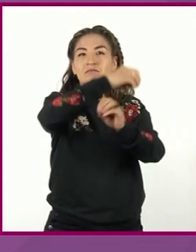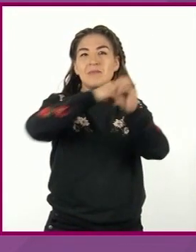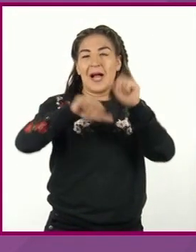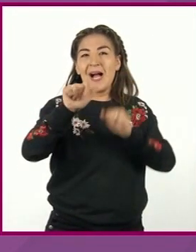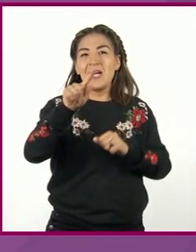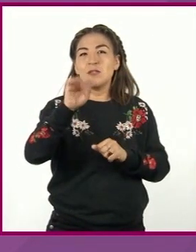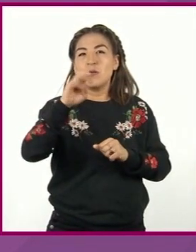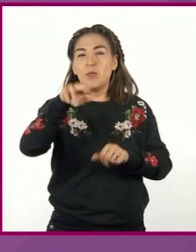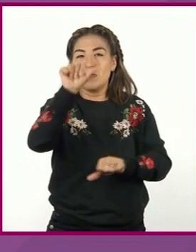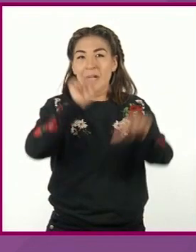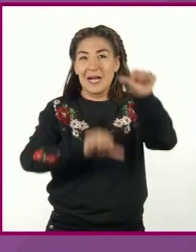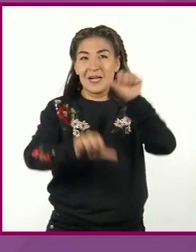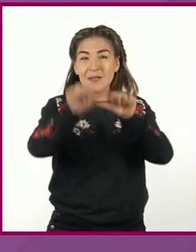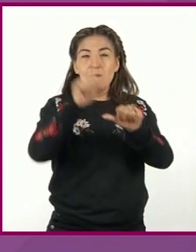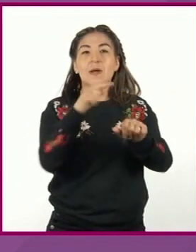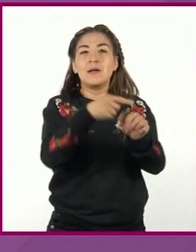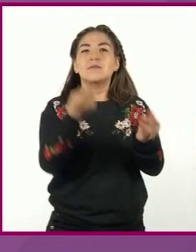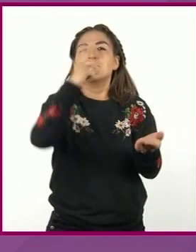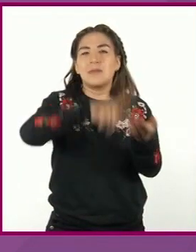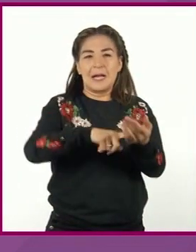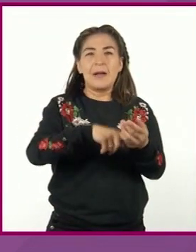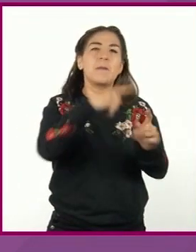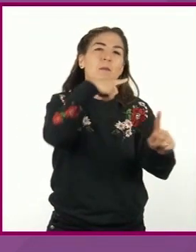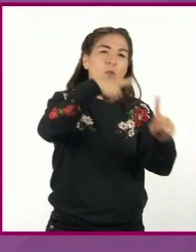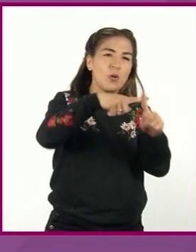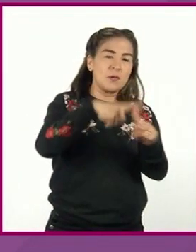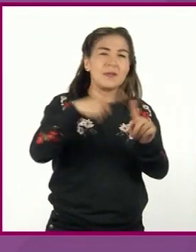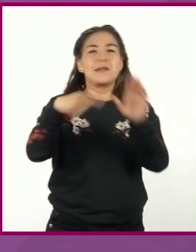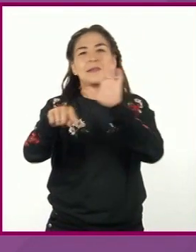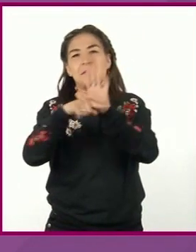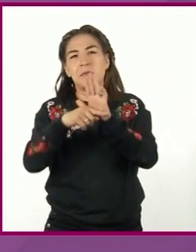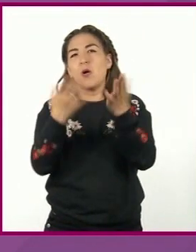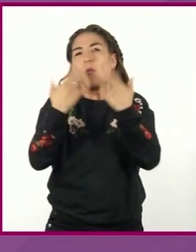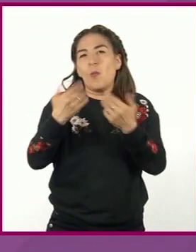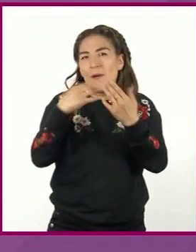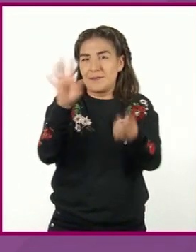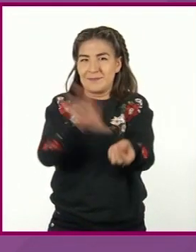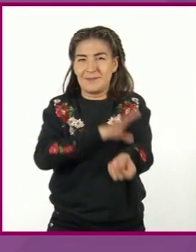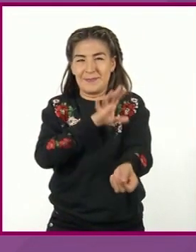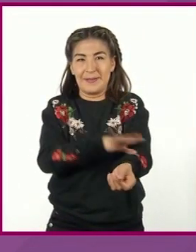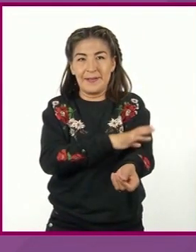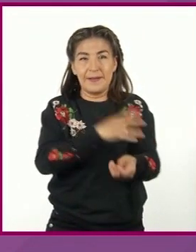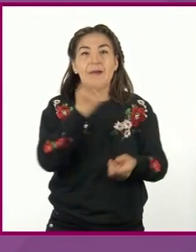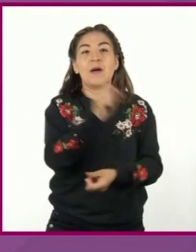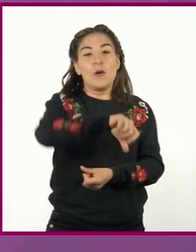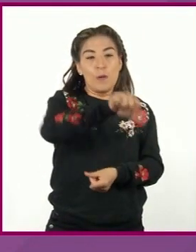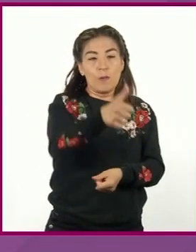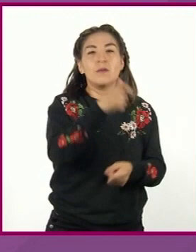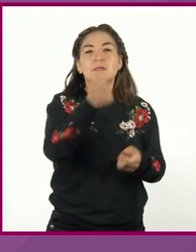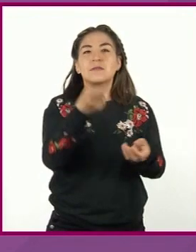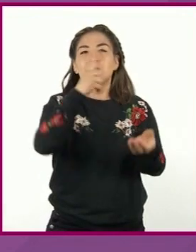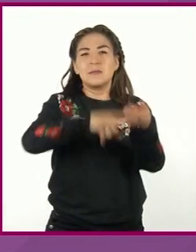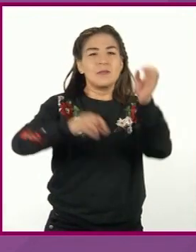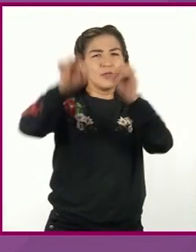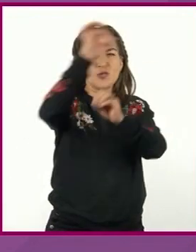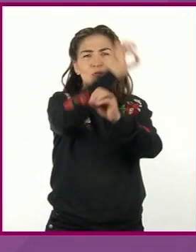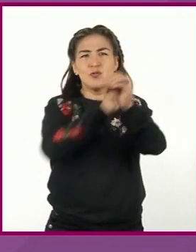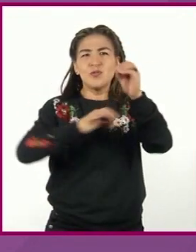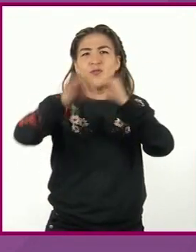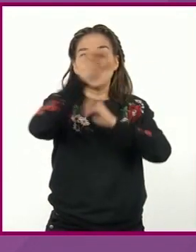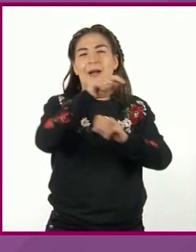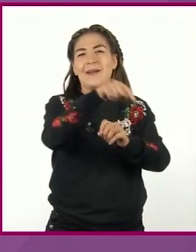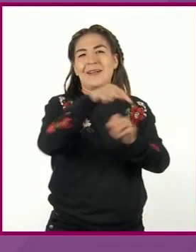cuyo núcleo hay protones con carga positiva y neutrones sin carga, mientras que en sus órbitas están los electrones con